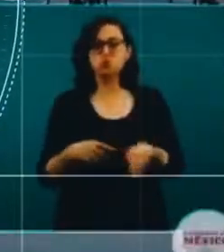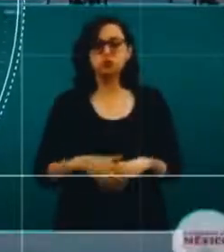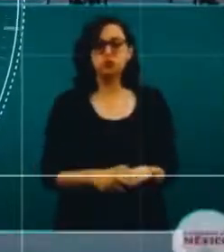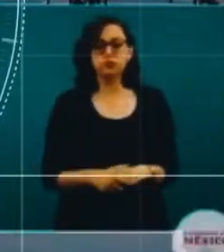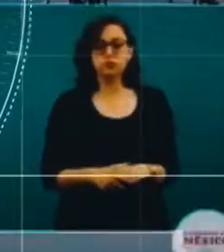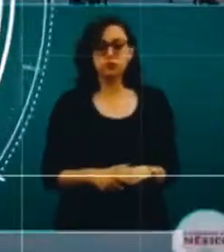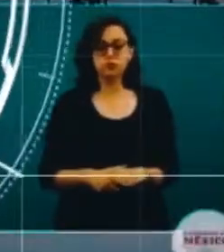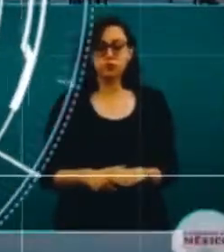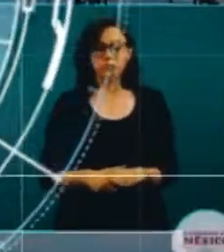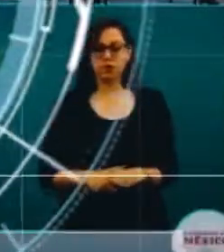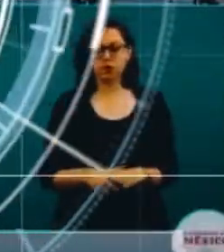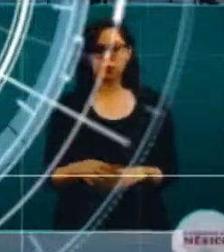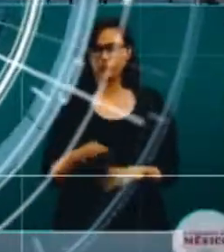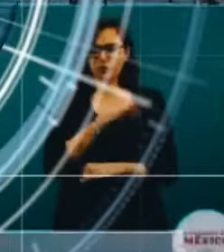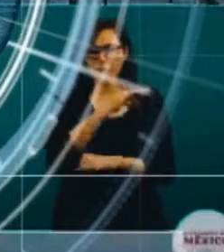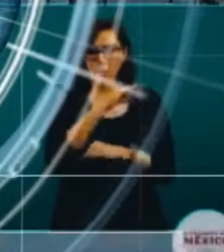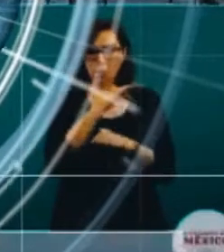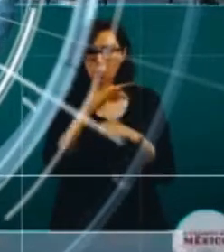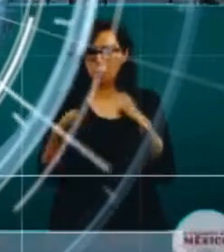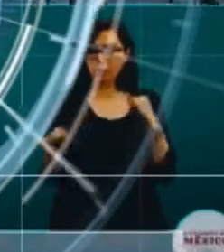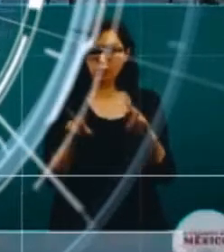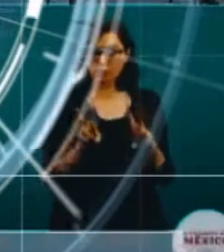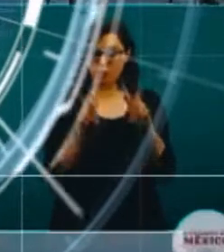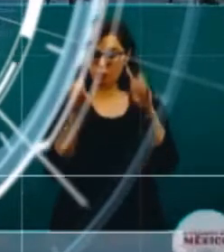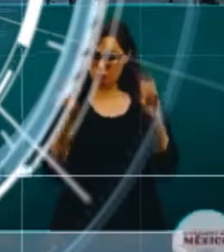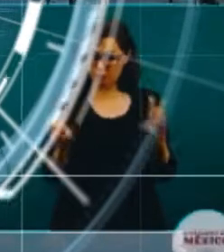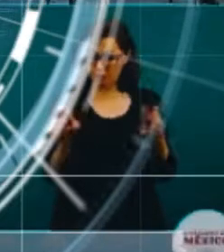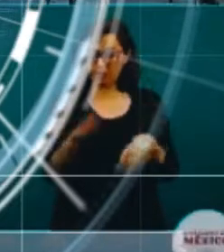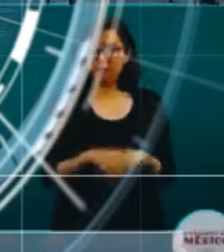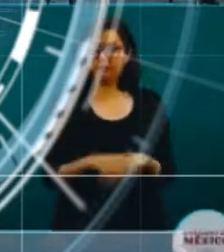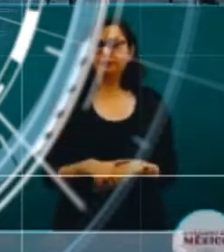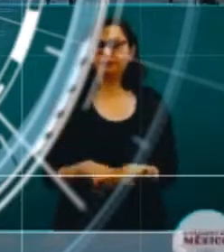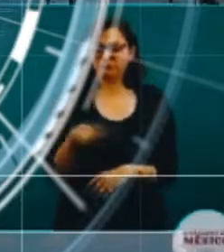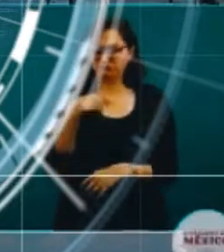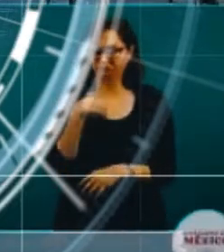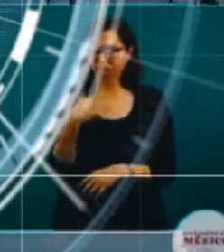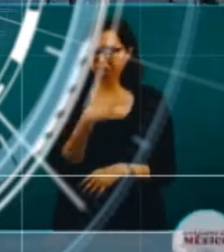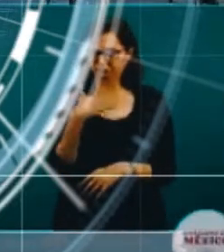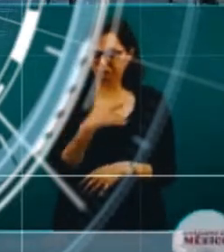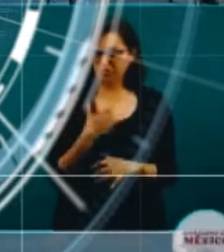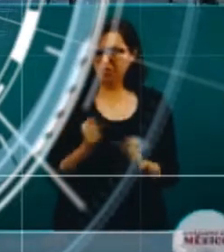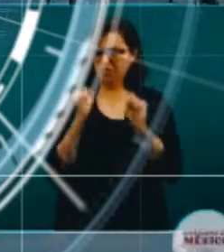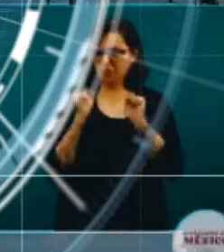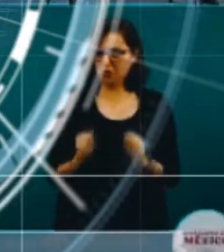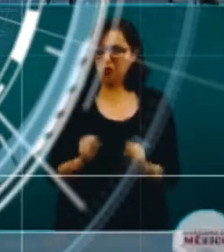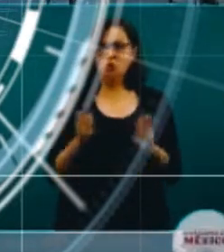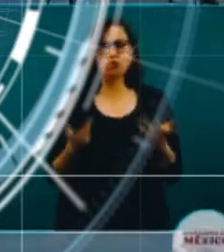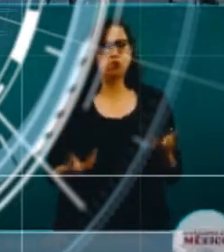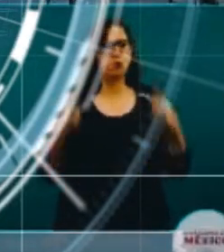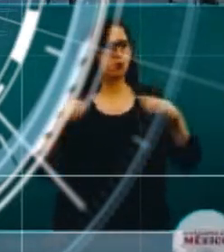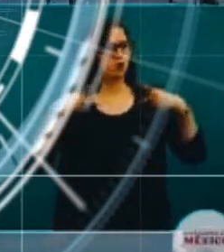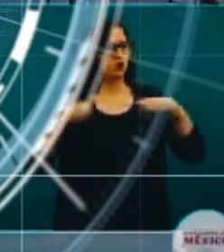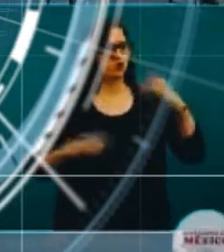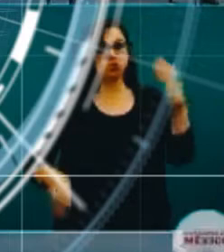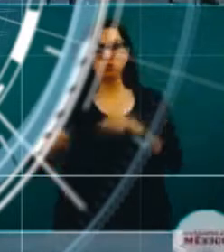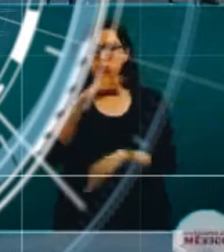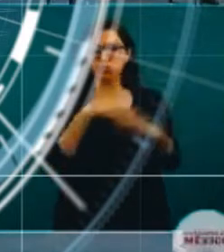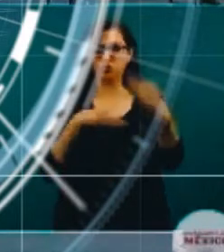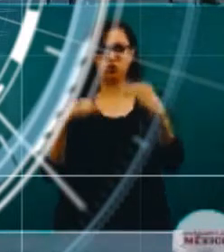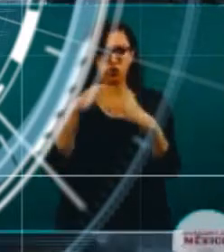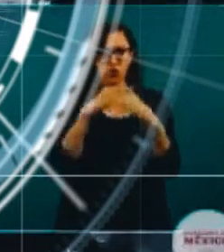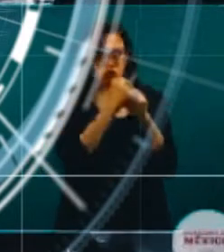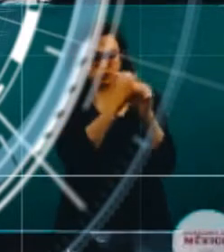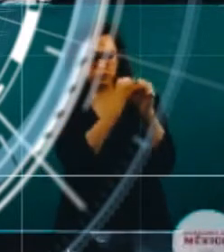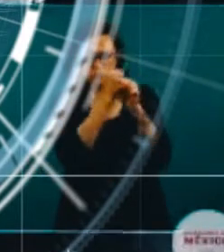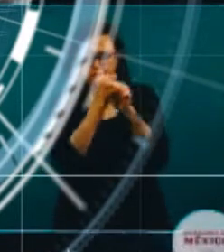Yo soy de los convencidos de que todo debe estar sujeto al escrutinio, incluyendo el trabajo de los periodistas y de los medios. Pero ¿no